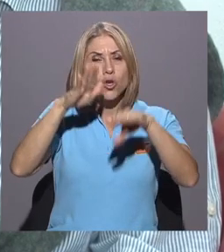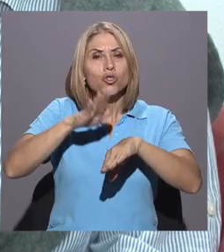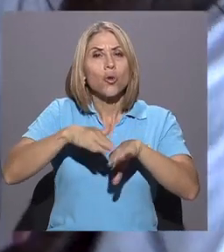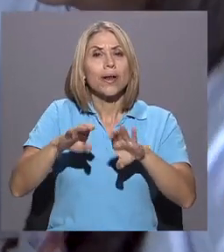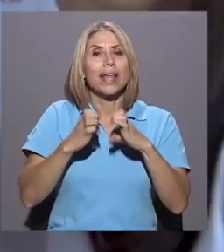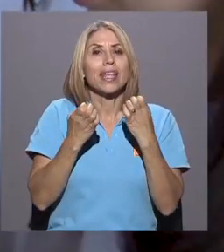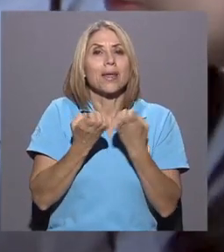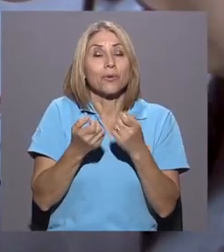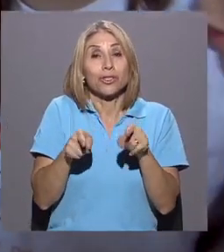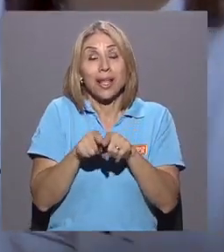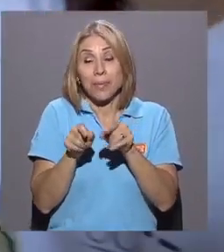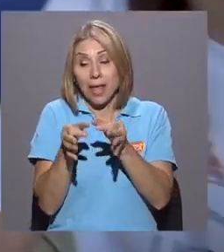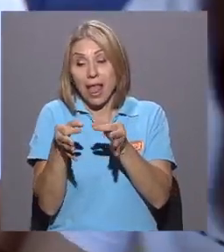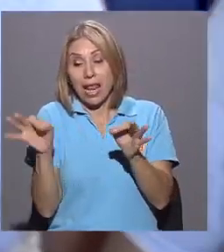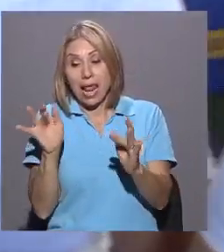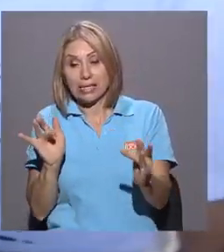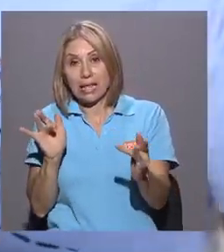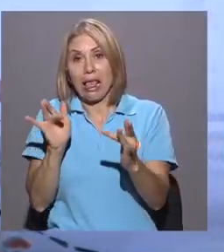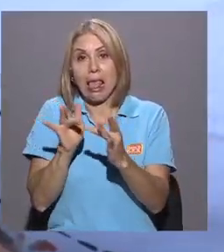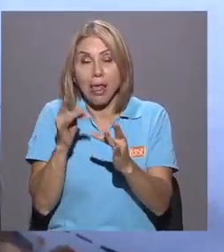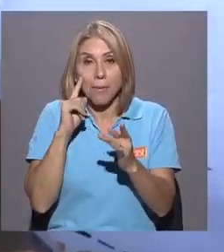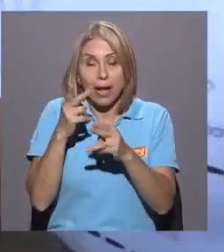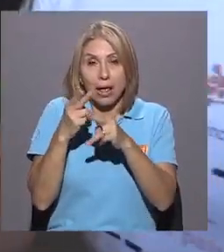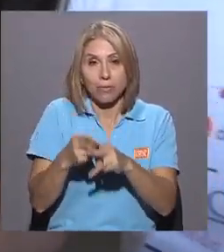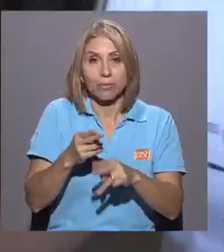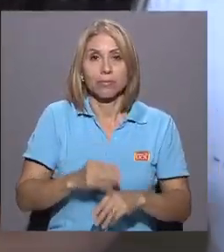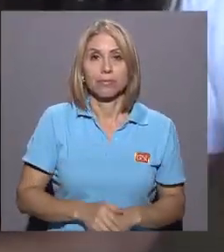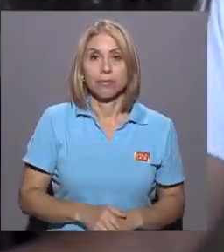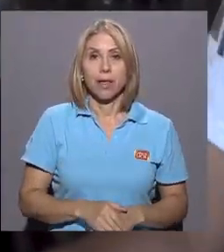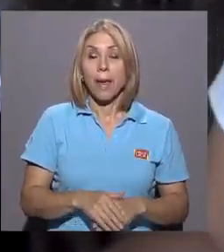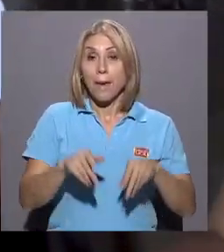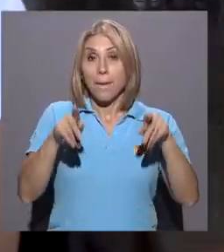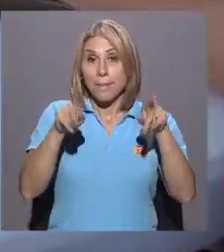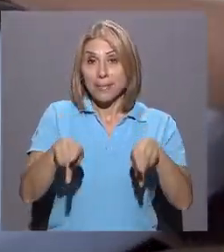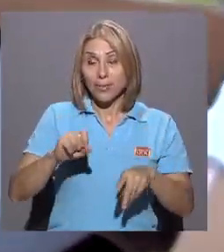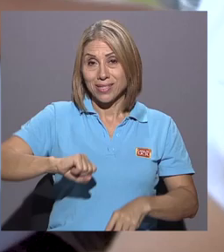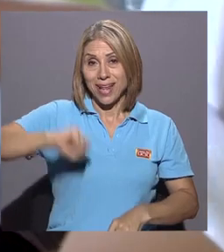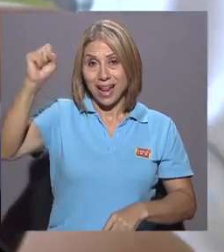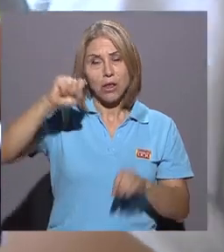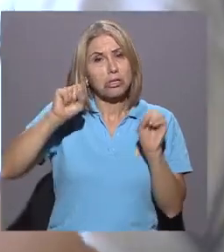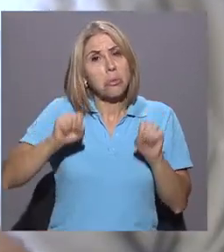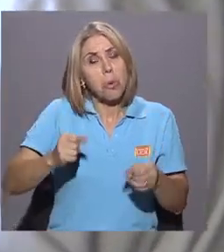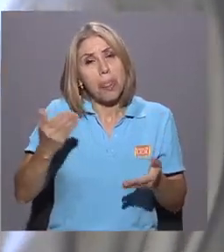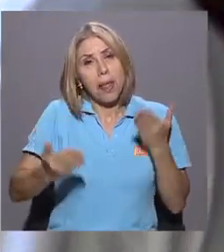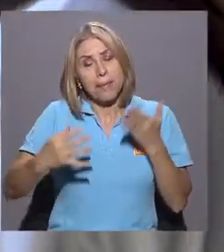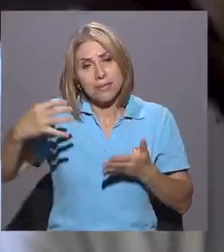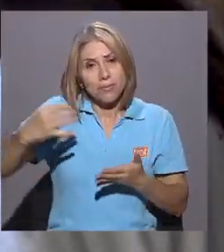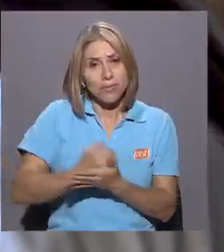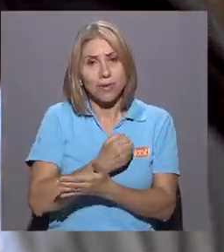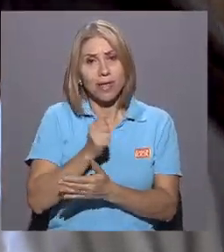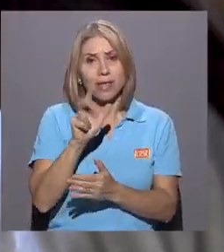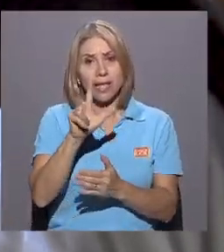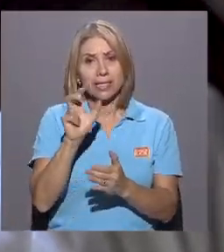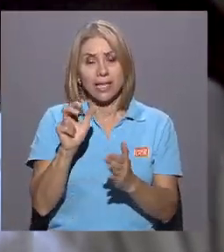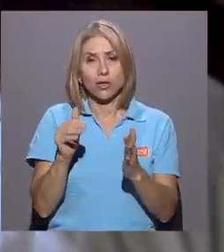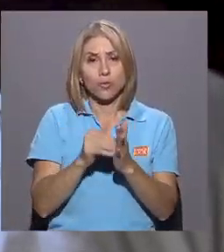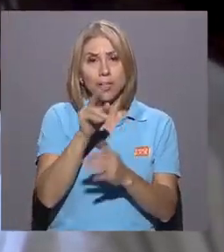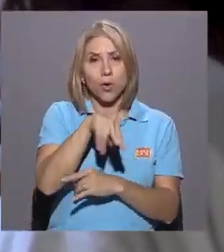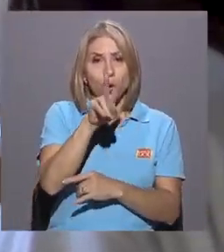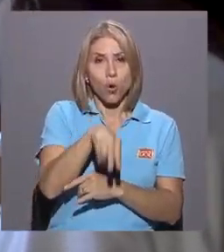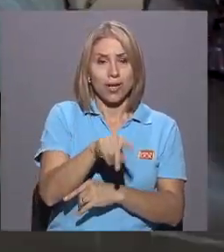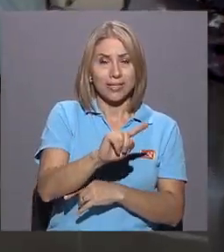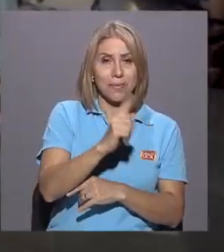enlace donde podrán hacer un registro quienes resulten ganadores podrán ganar 300 mil colones en primer lugar